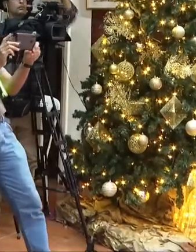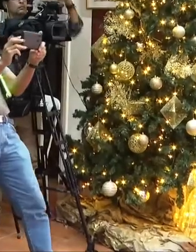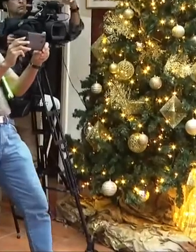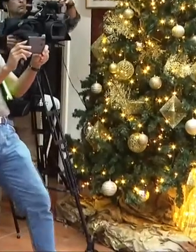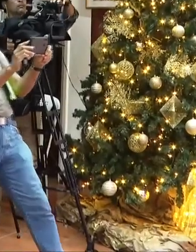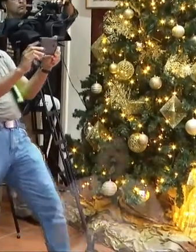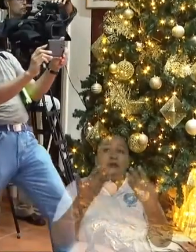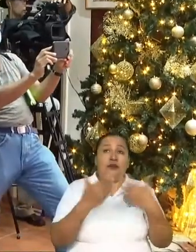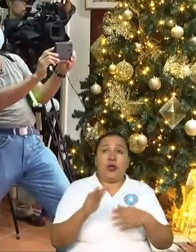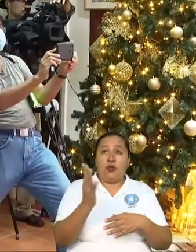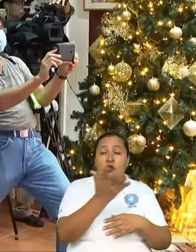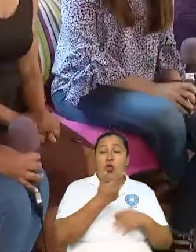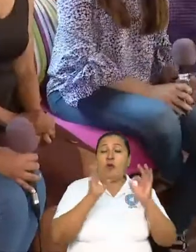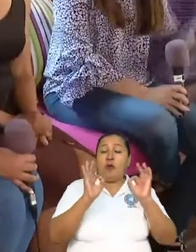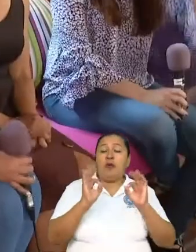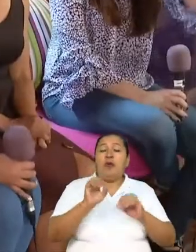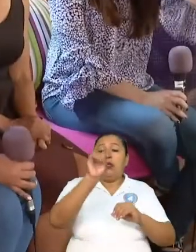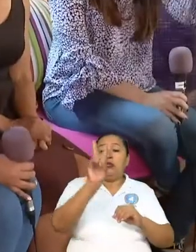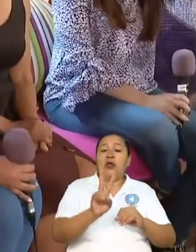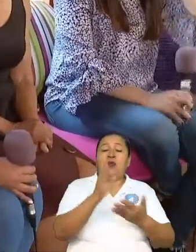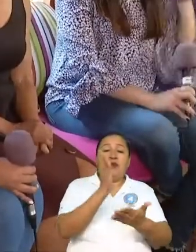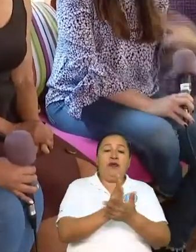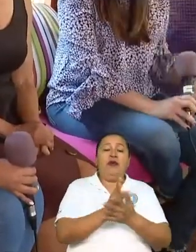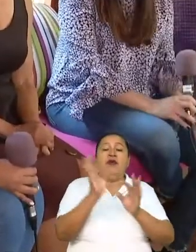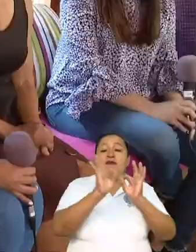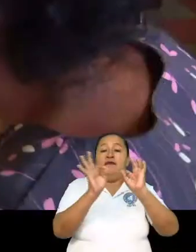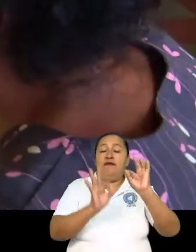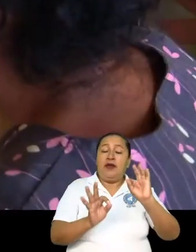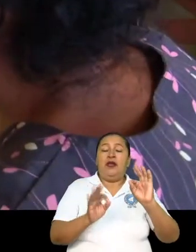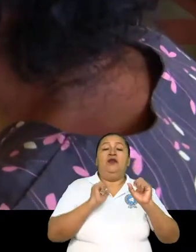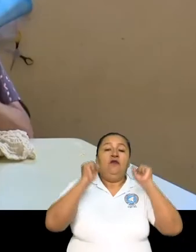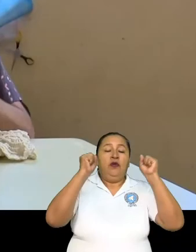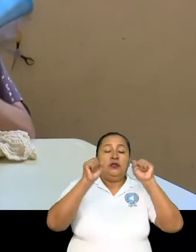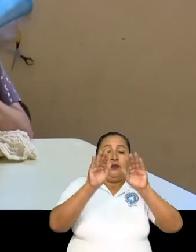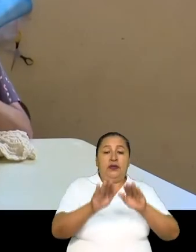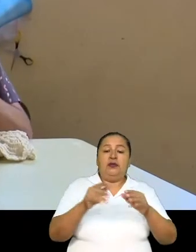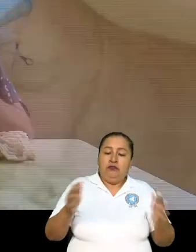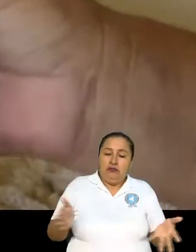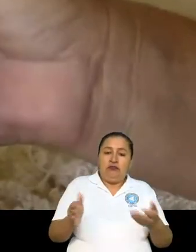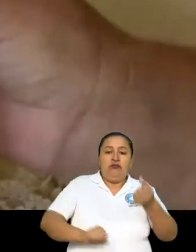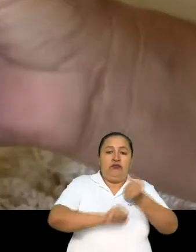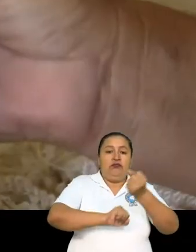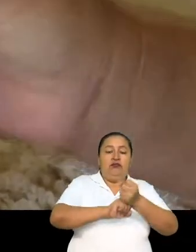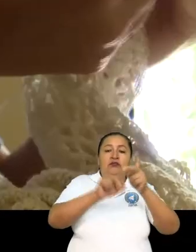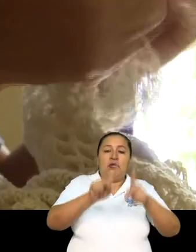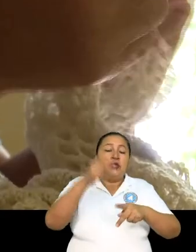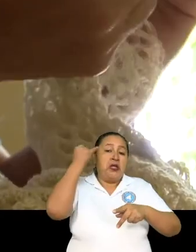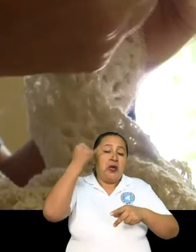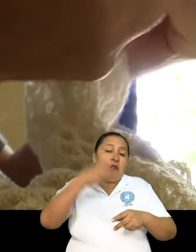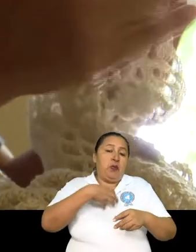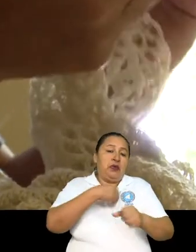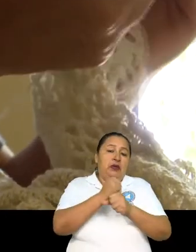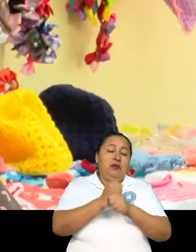Ya está todo listo para la segunda edición de la Expo Feria Nicaragua Fuerza Bendita, donde se promueven y fortalecen los emprendimientos